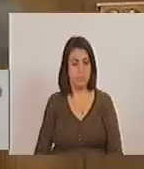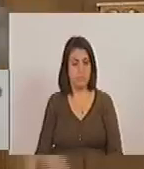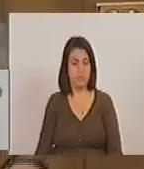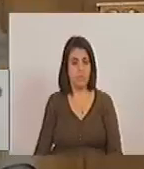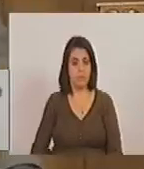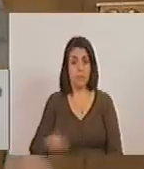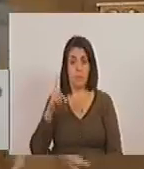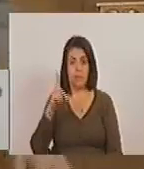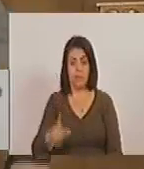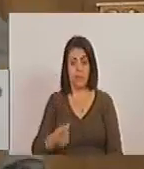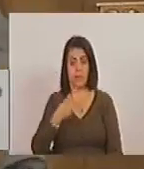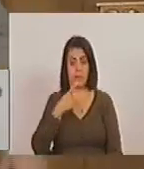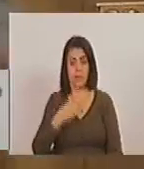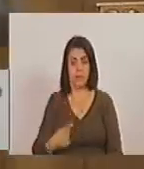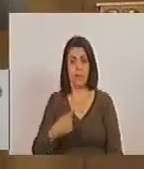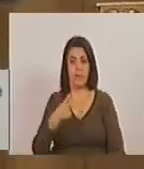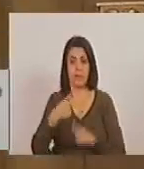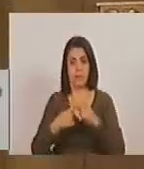debería destacarse